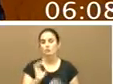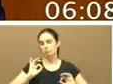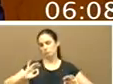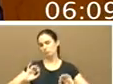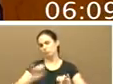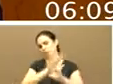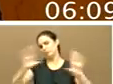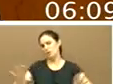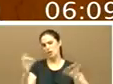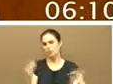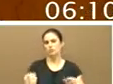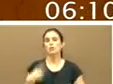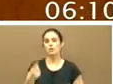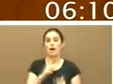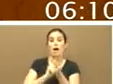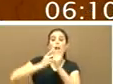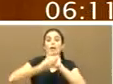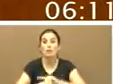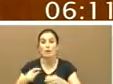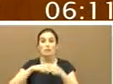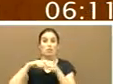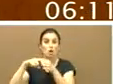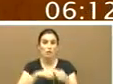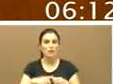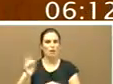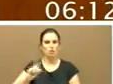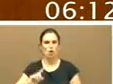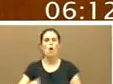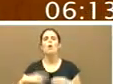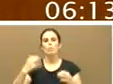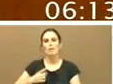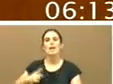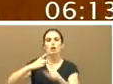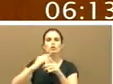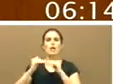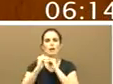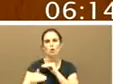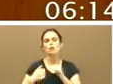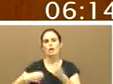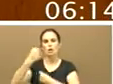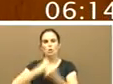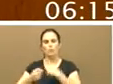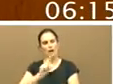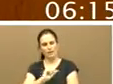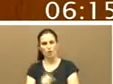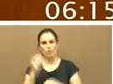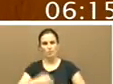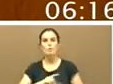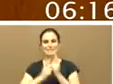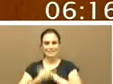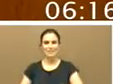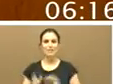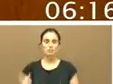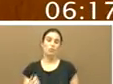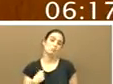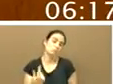lo contrario sería ir en contra de esa solidaridad e ir en contra de la equidad económica que todos pretendemos. Y,